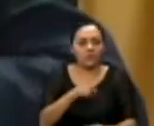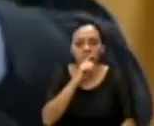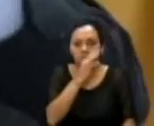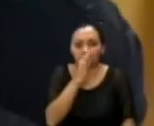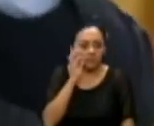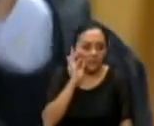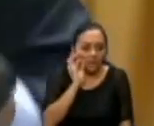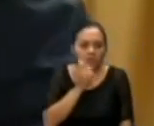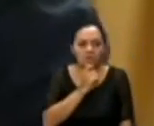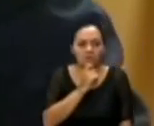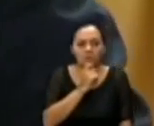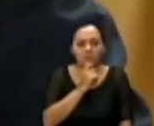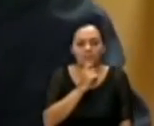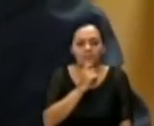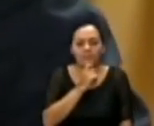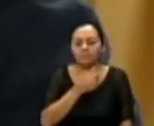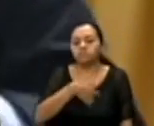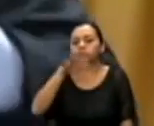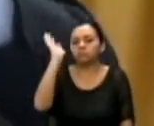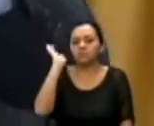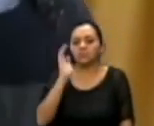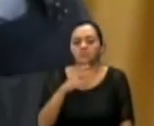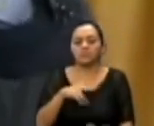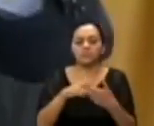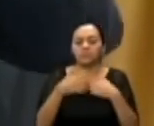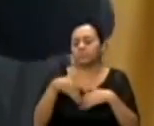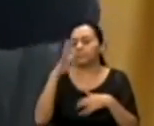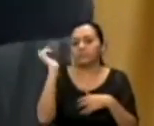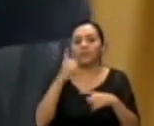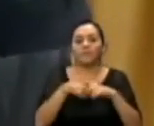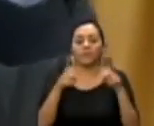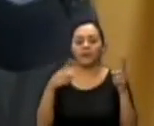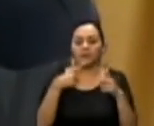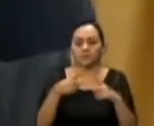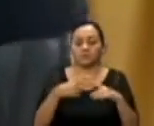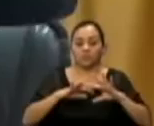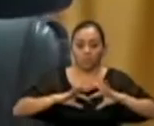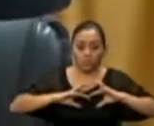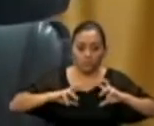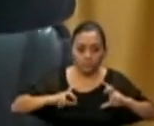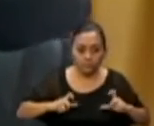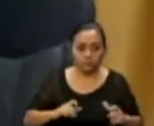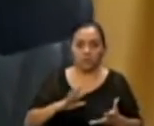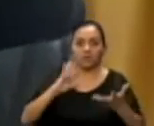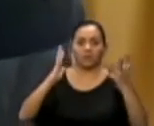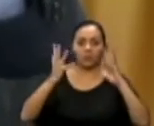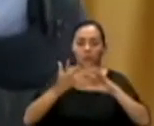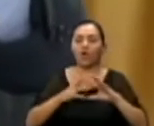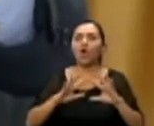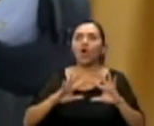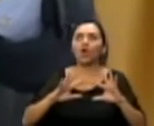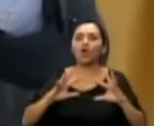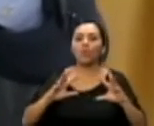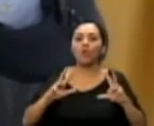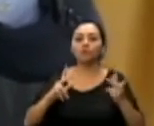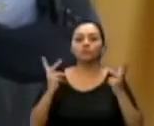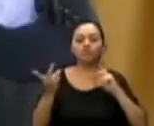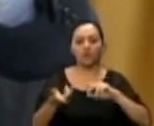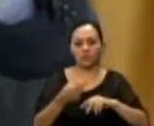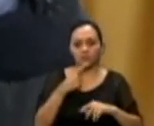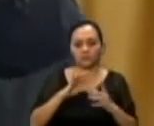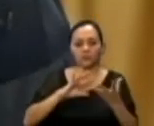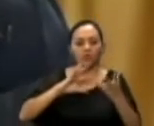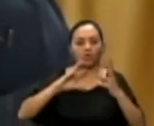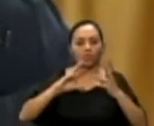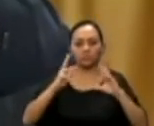y tonterías y medianos ahora están tratando de insinuar que somos corruptos los revolucionarios los nuevos ricos bueno